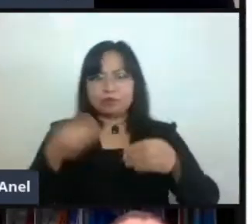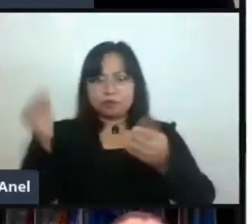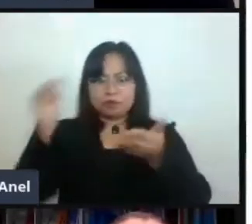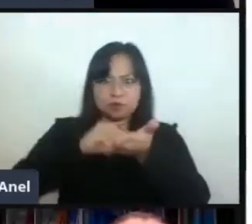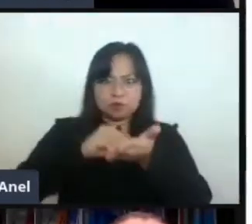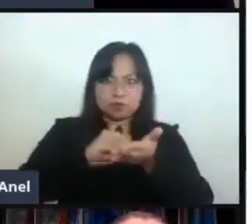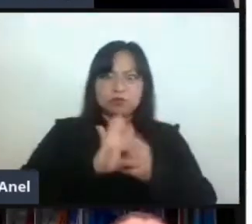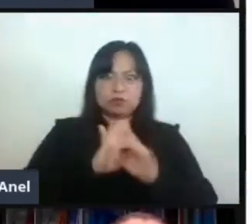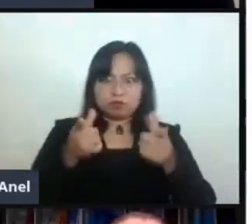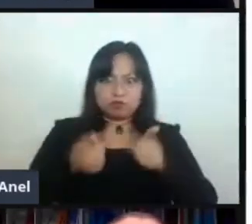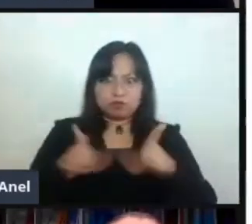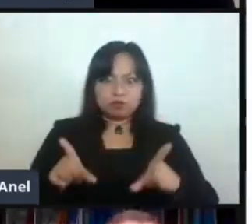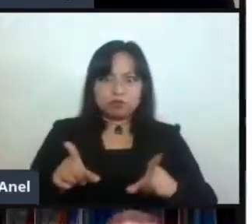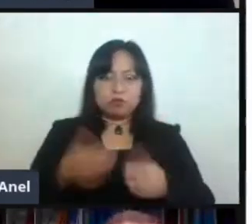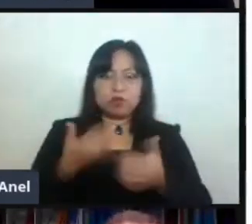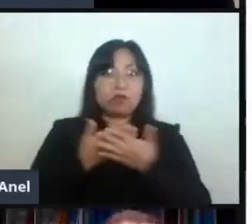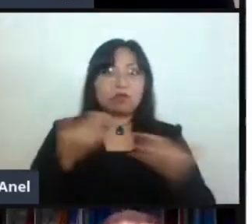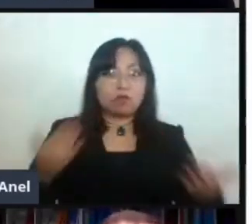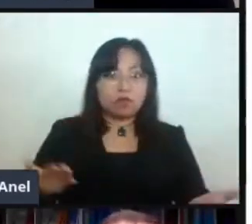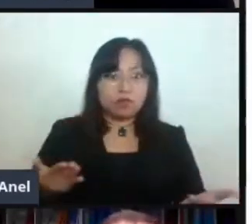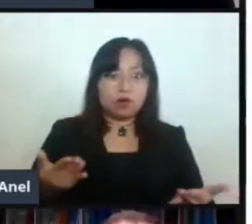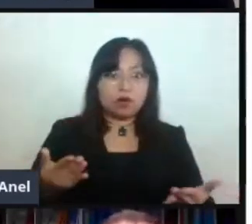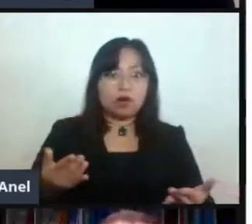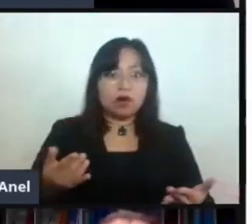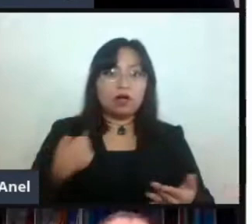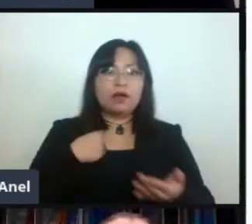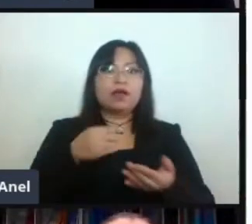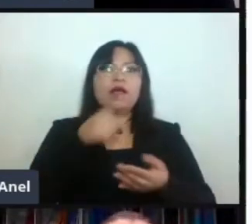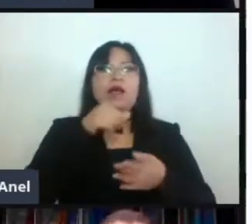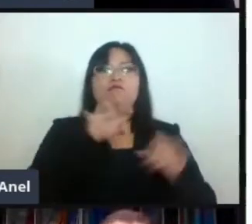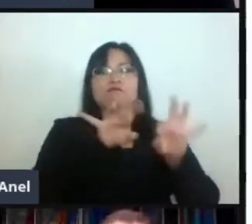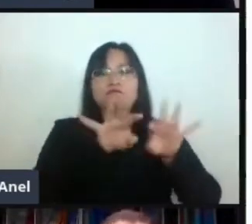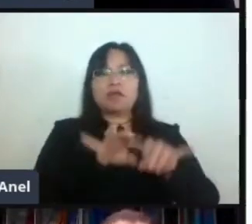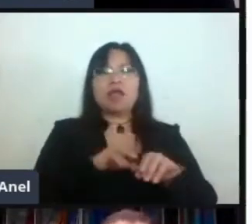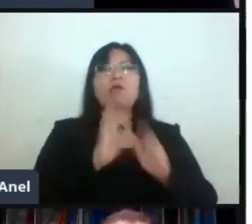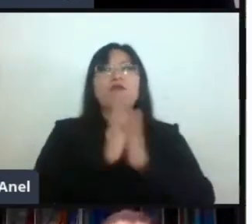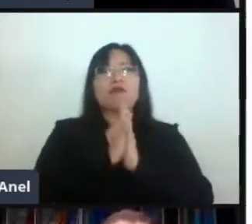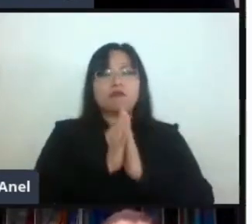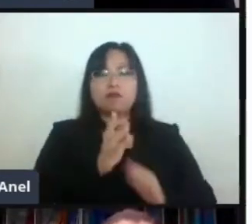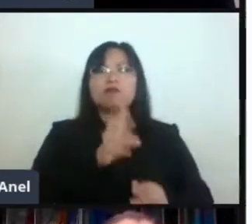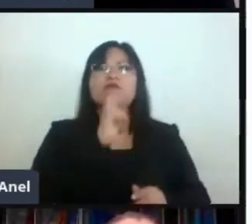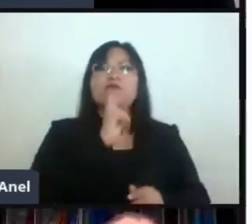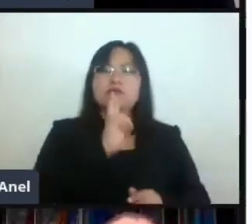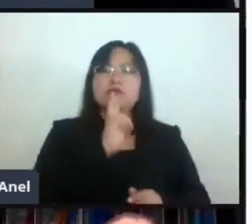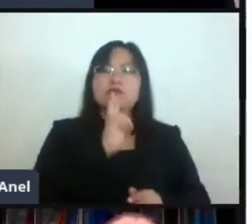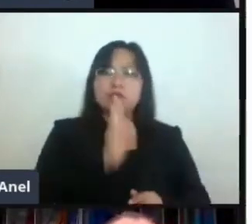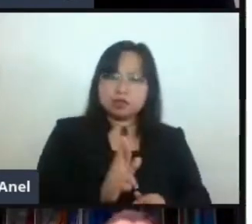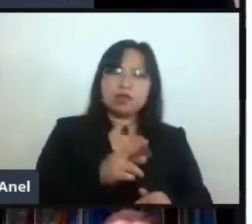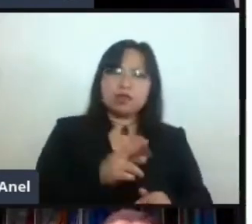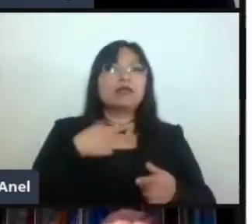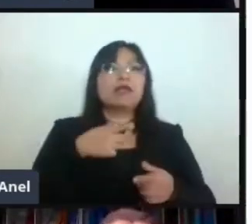creado mi cuestionario, y las instrucciones serían: responde la siguiente